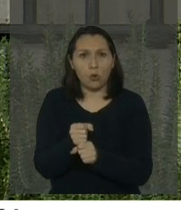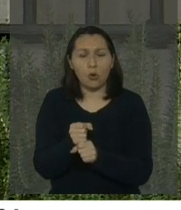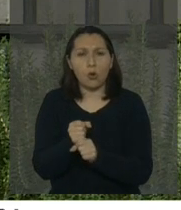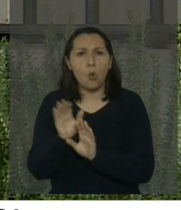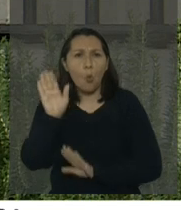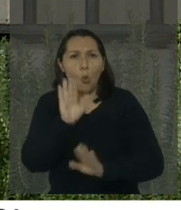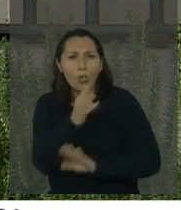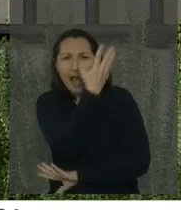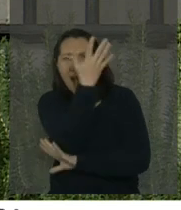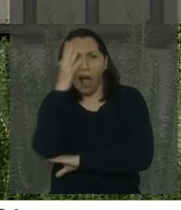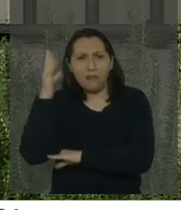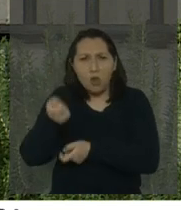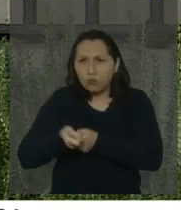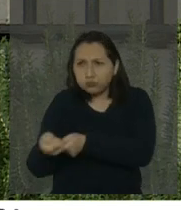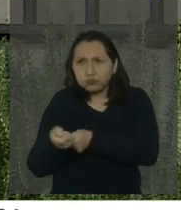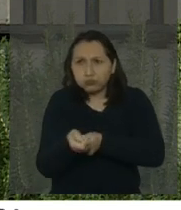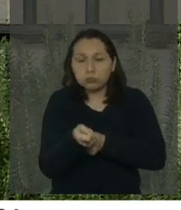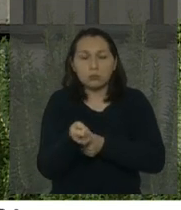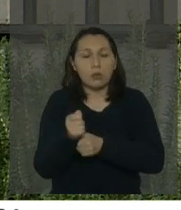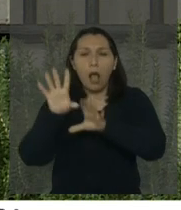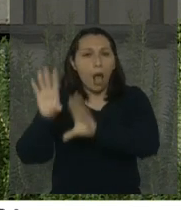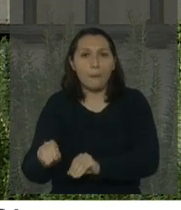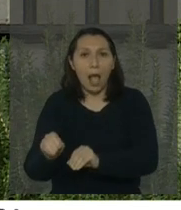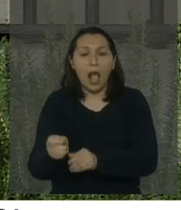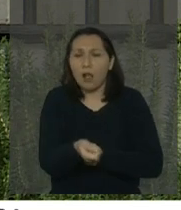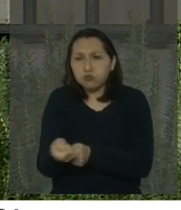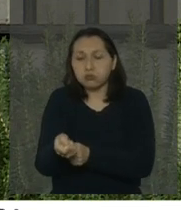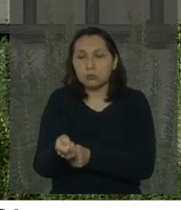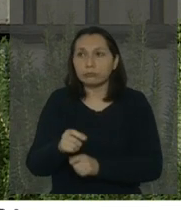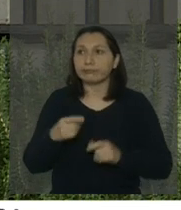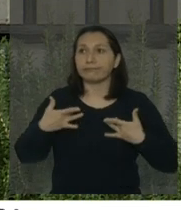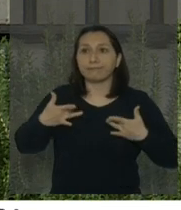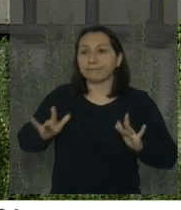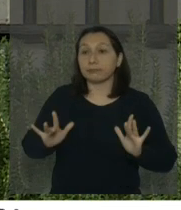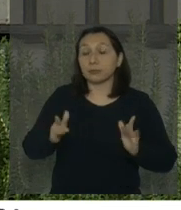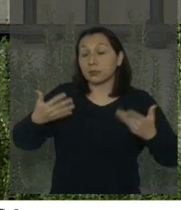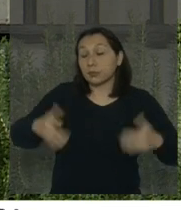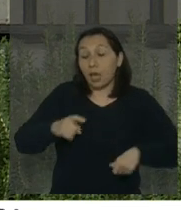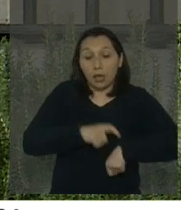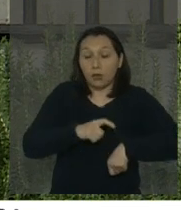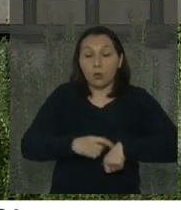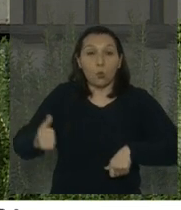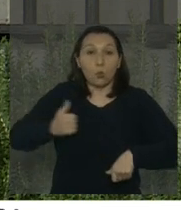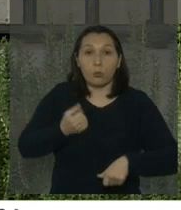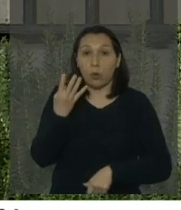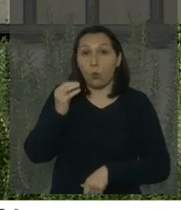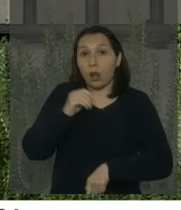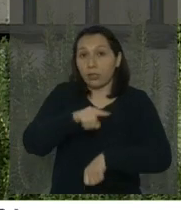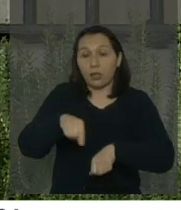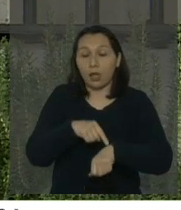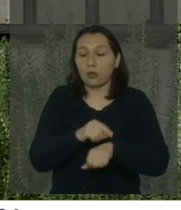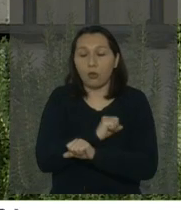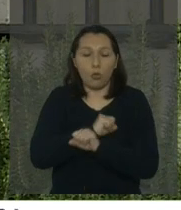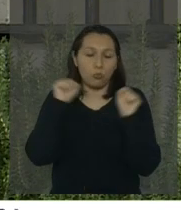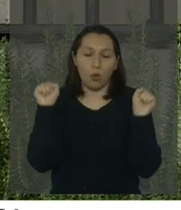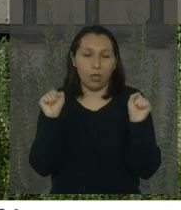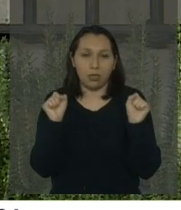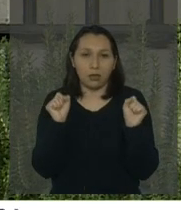brigadista forestal, iba a dejar de apagar el incendio porque se le había cumplido el horario y no iba a